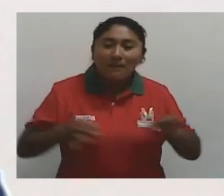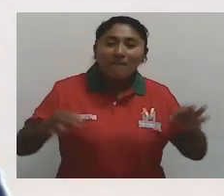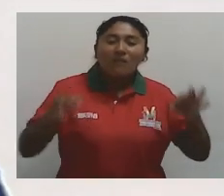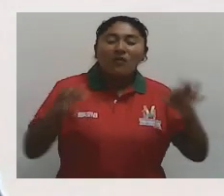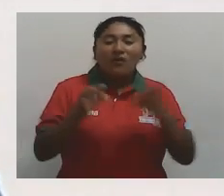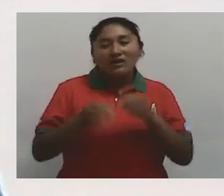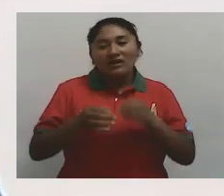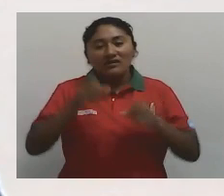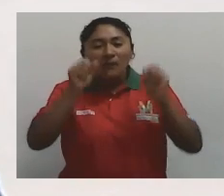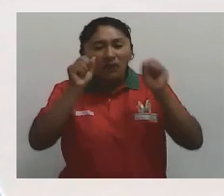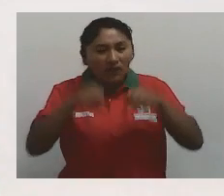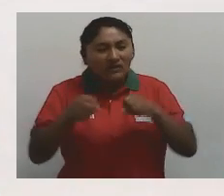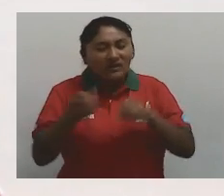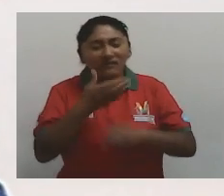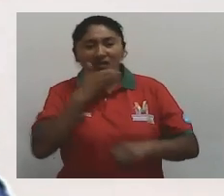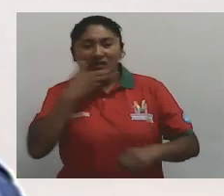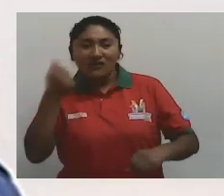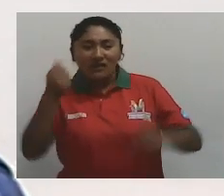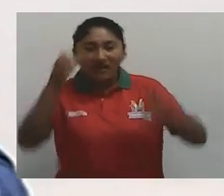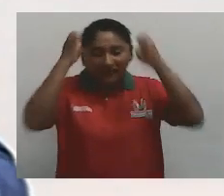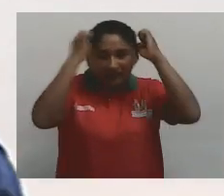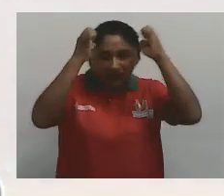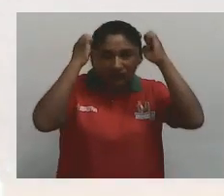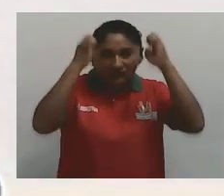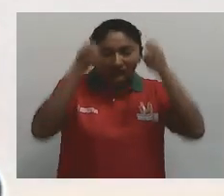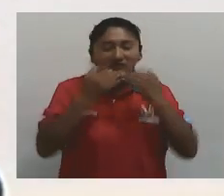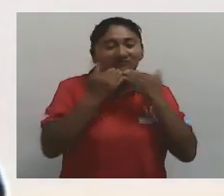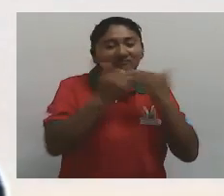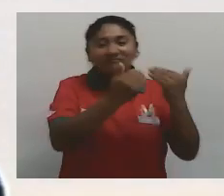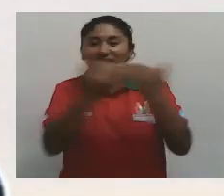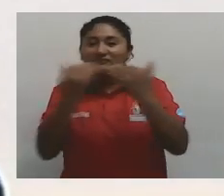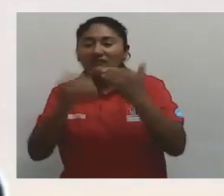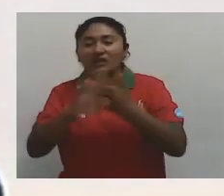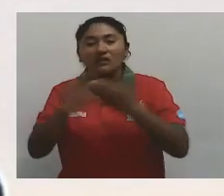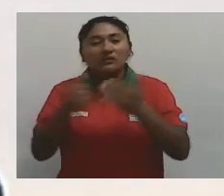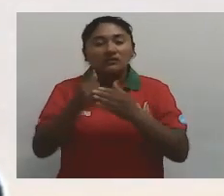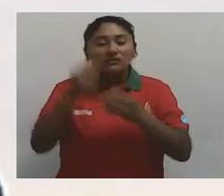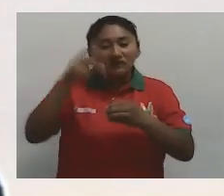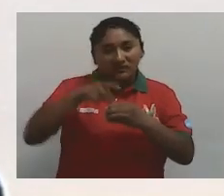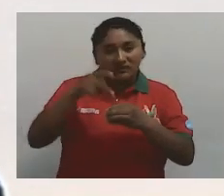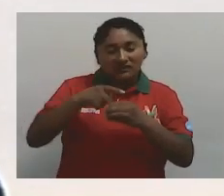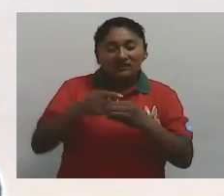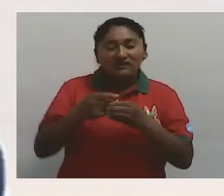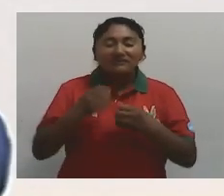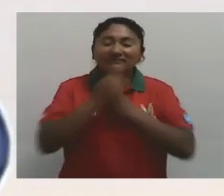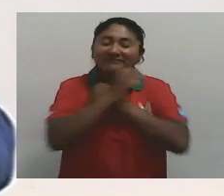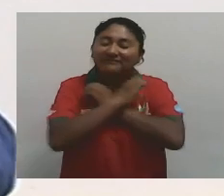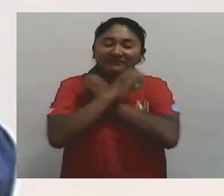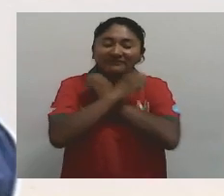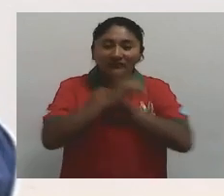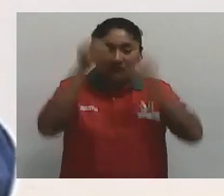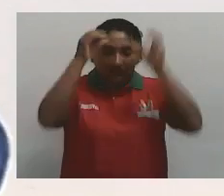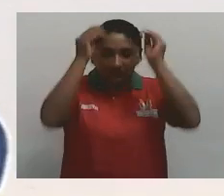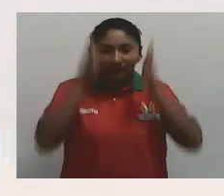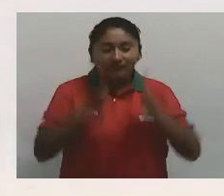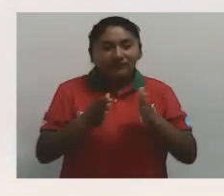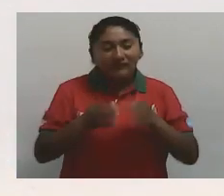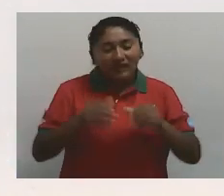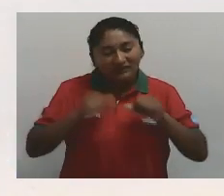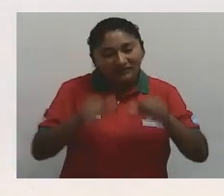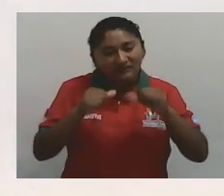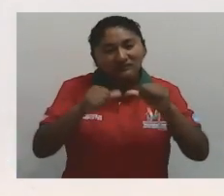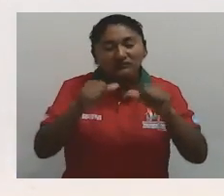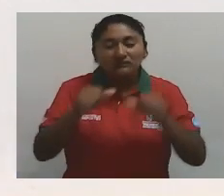mejor educación. Muchas gracias por su participación, queridos profesores. Sigan participando, estamos llevando ya estamos en la